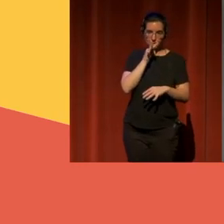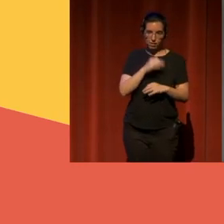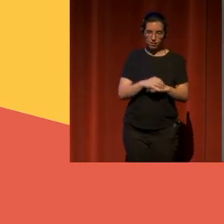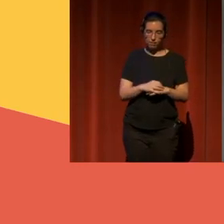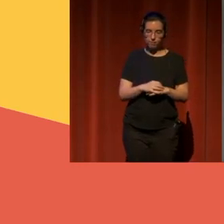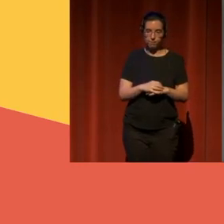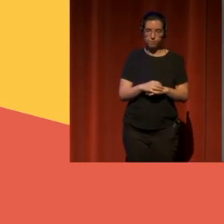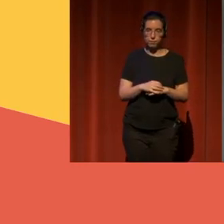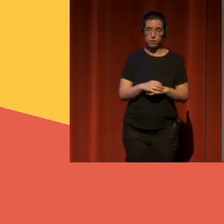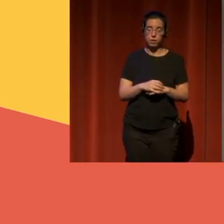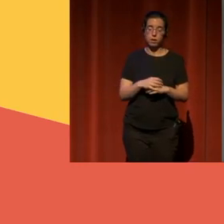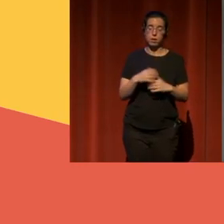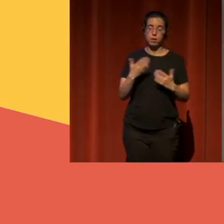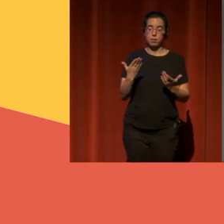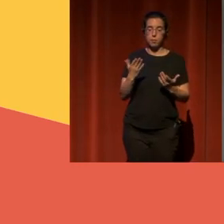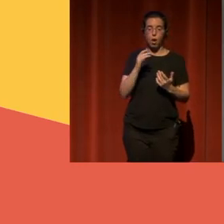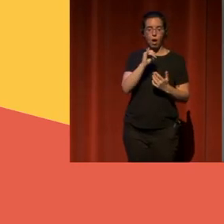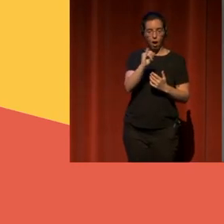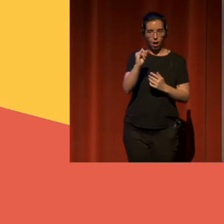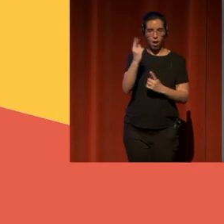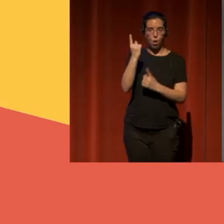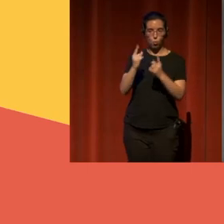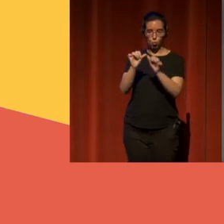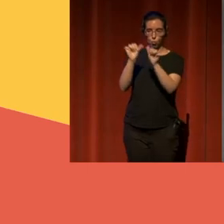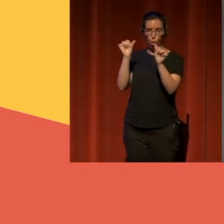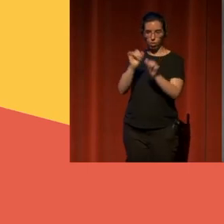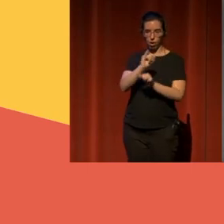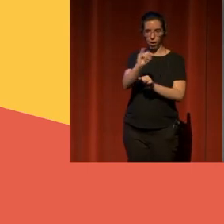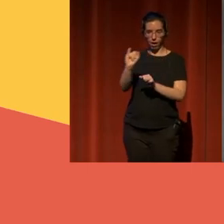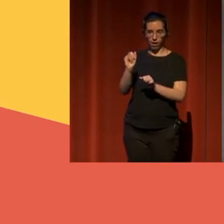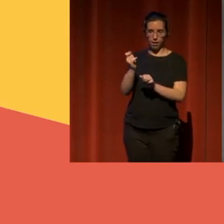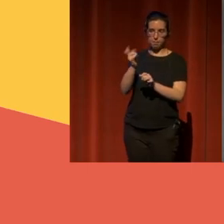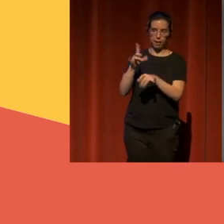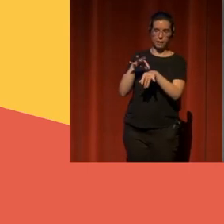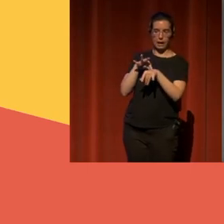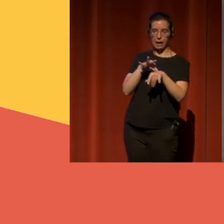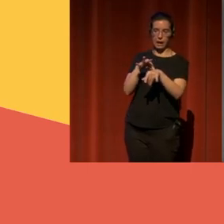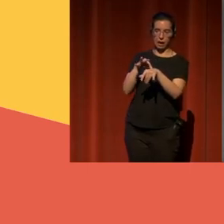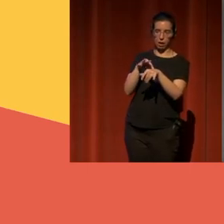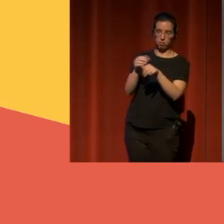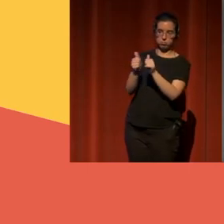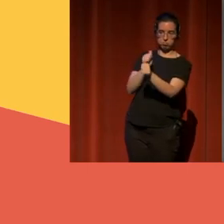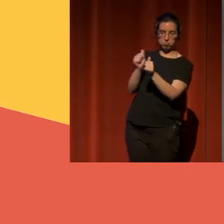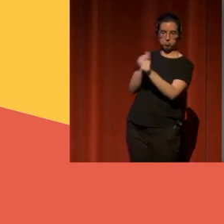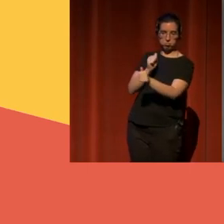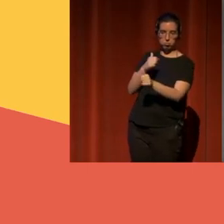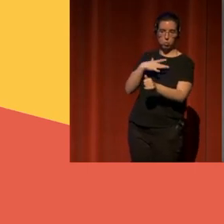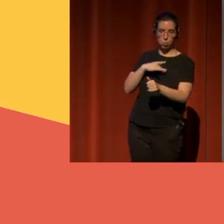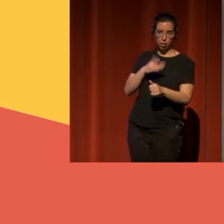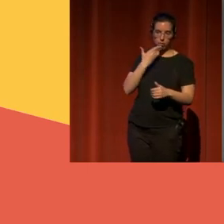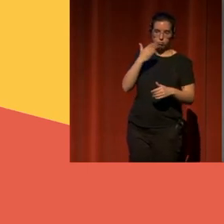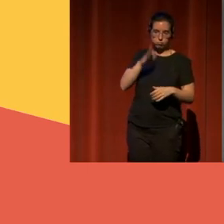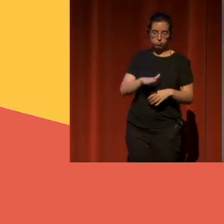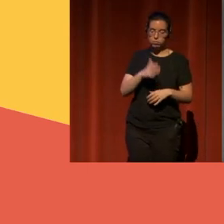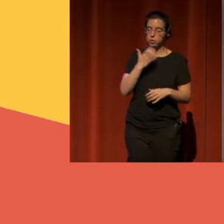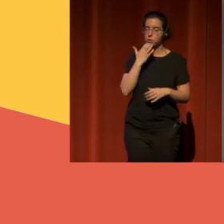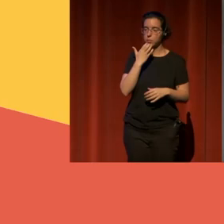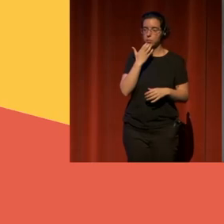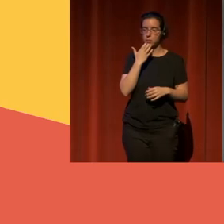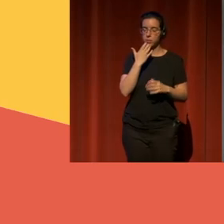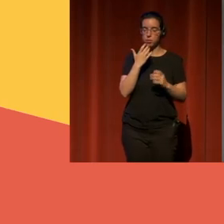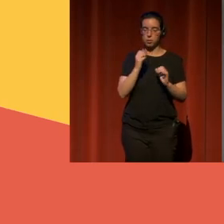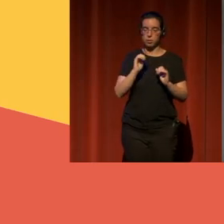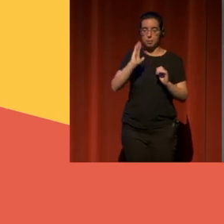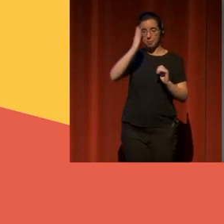No obstante, sí que existen varios modelos que sirven como guías de implantación. Aplicando como principales criterios de